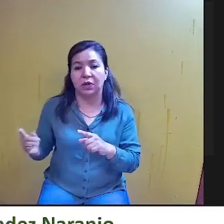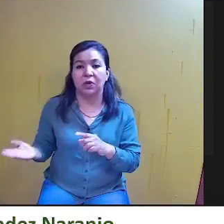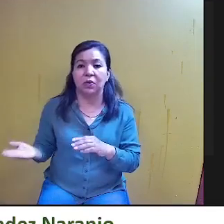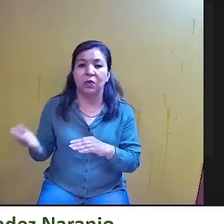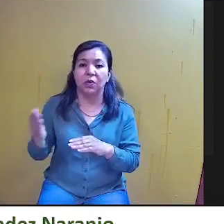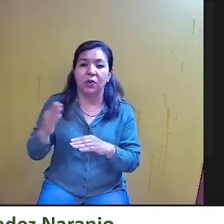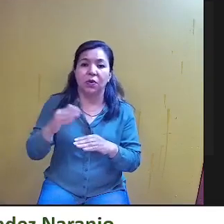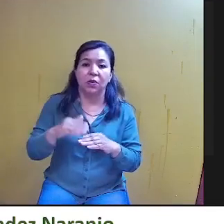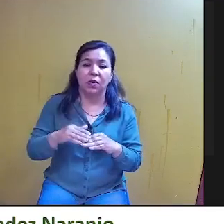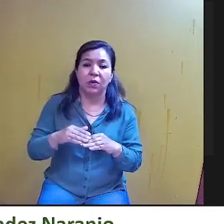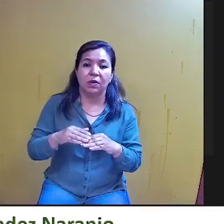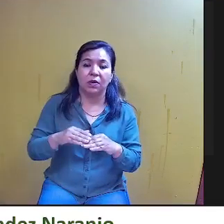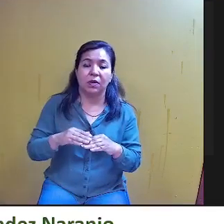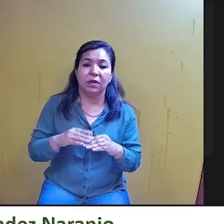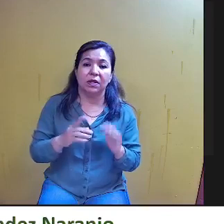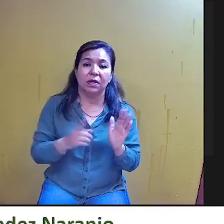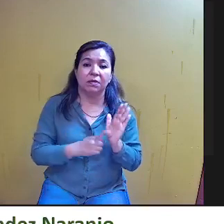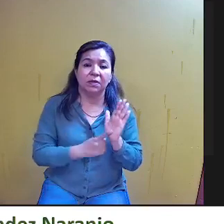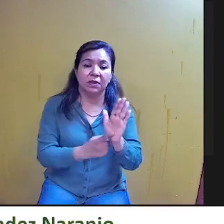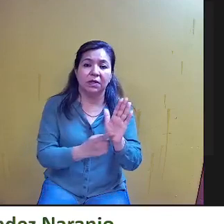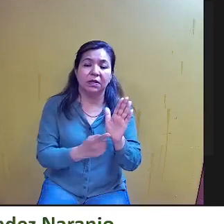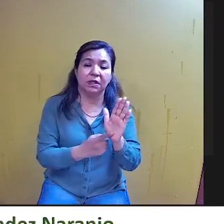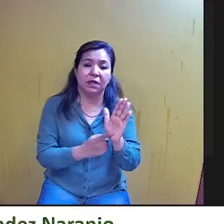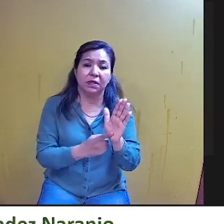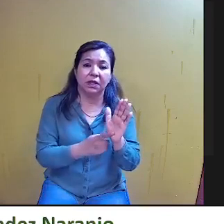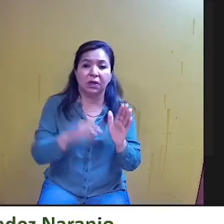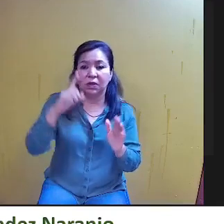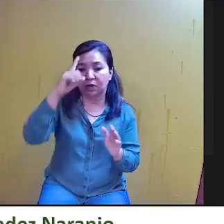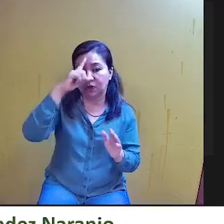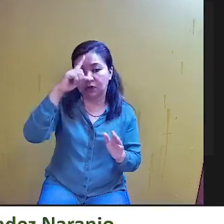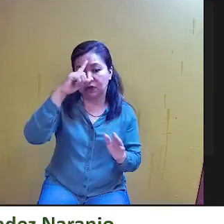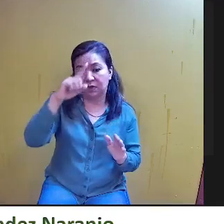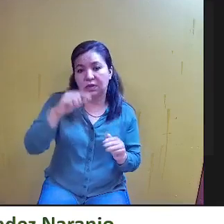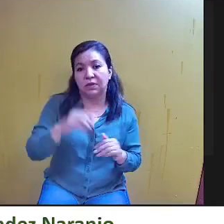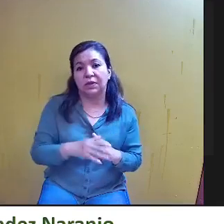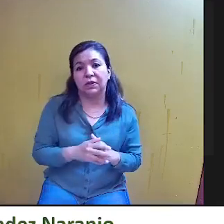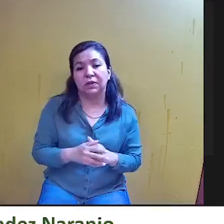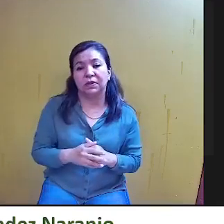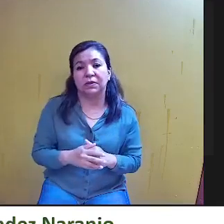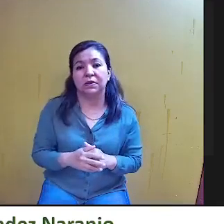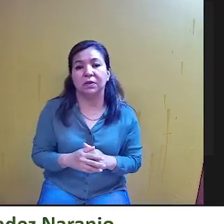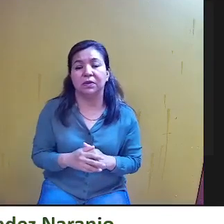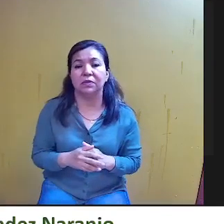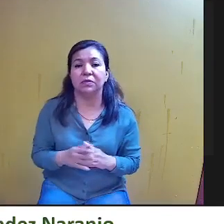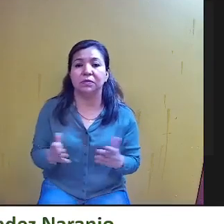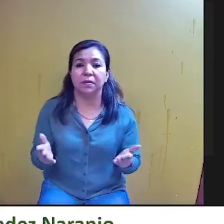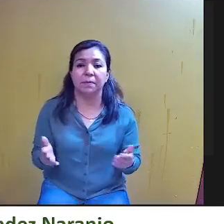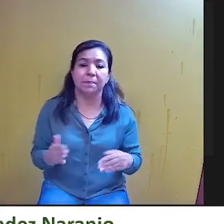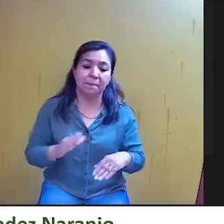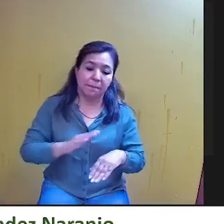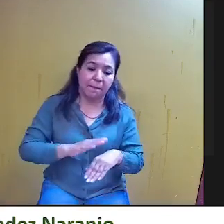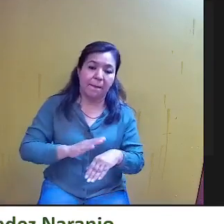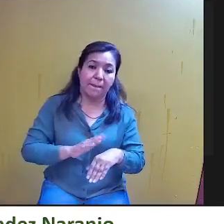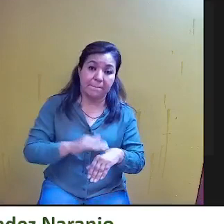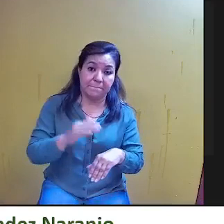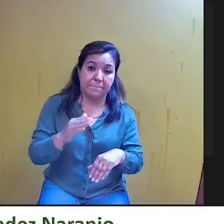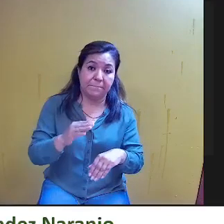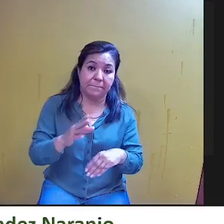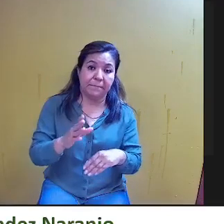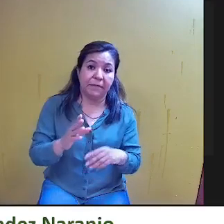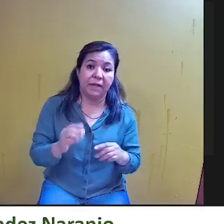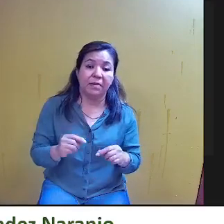artículos precitados no obligan a tal acerto. Es decir, no se puede extraer que, por tener el promedio más alto en la evaluación,